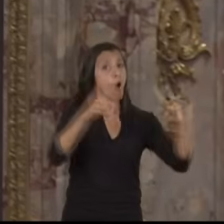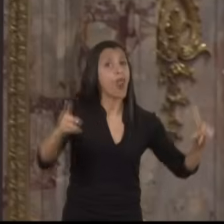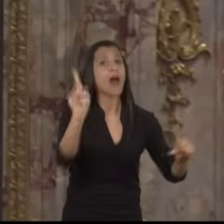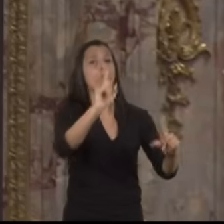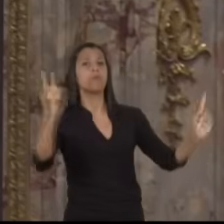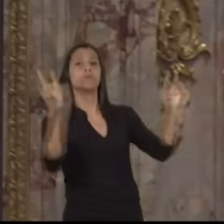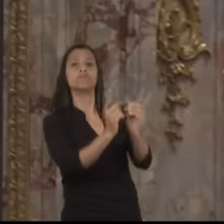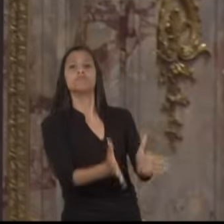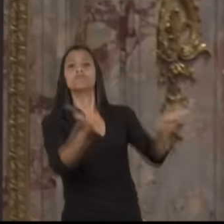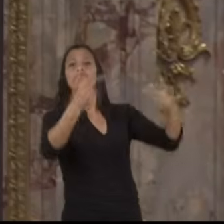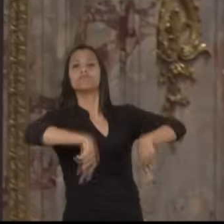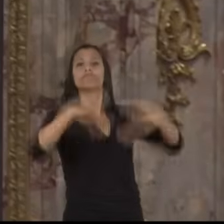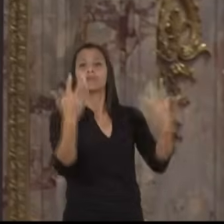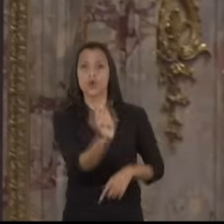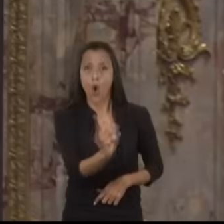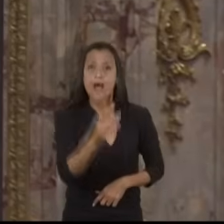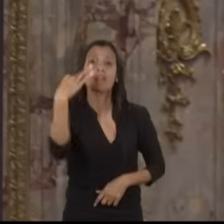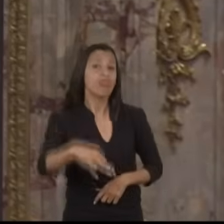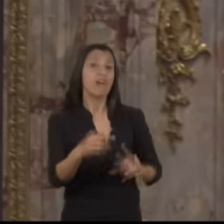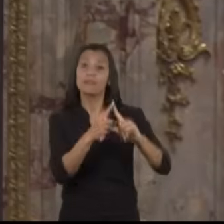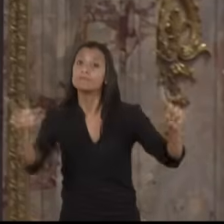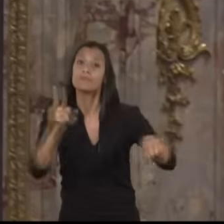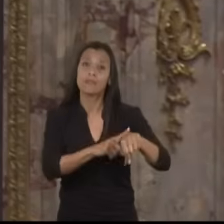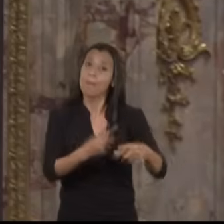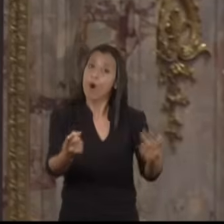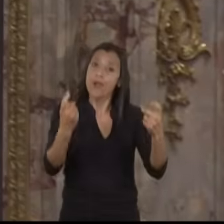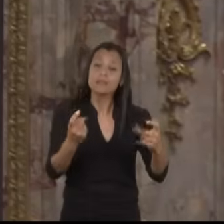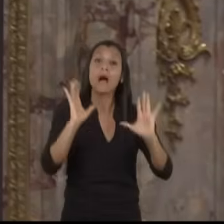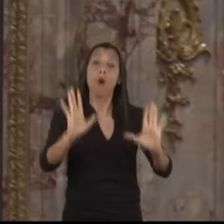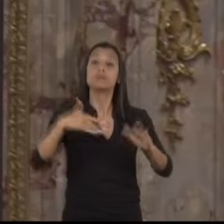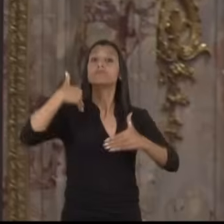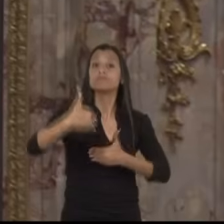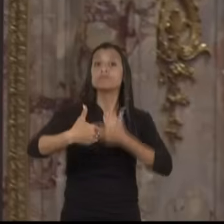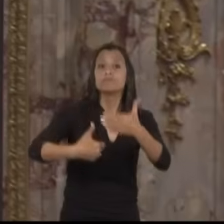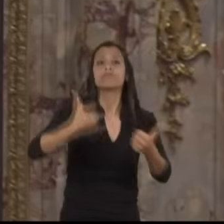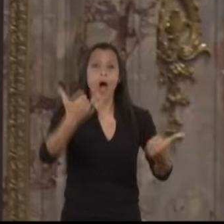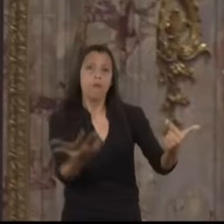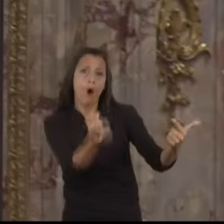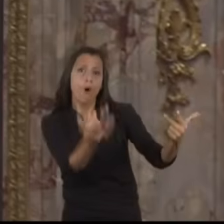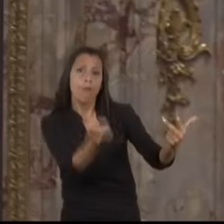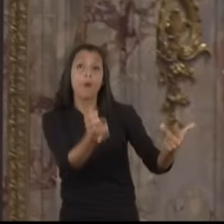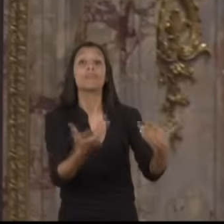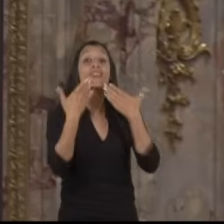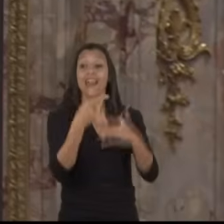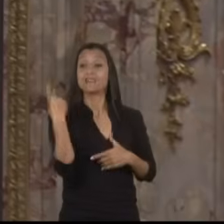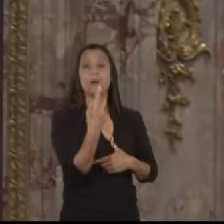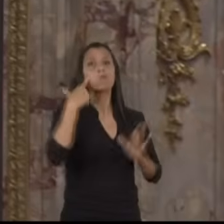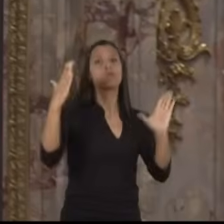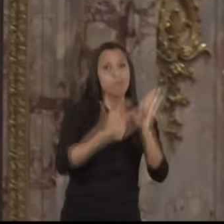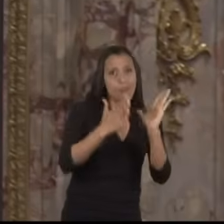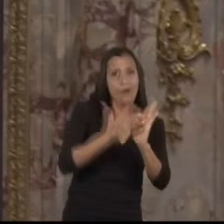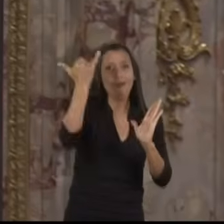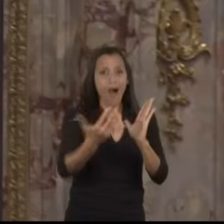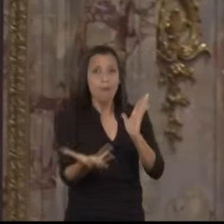como cualquier solución verdadera. En ese recorrido, los éxitos que nuestro programa tuvo y sigue